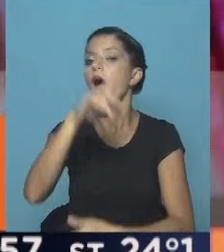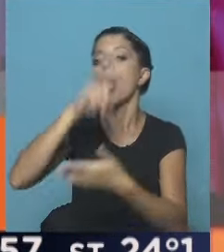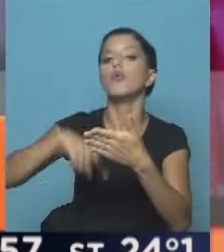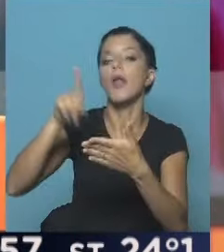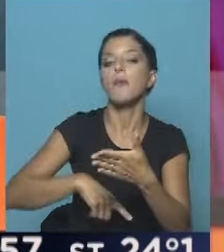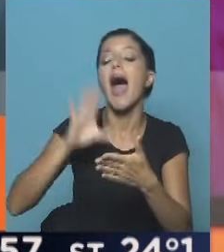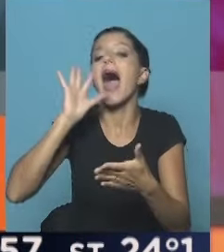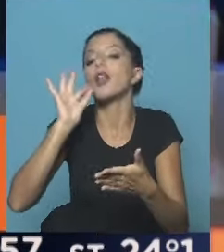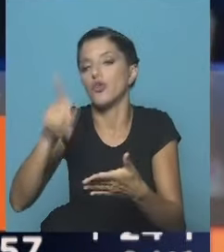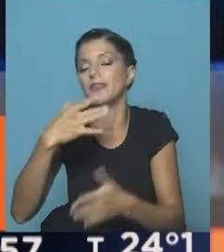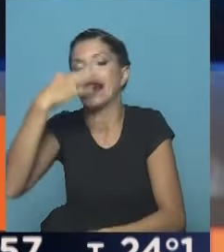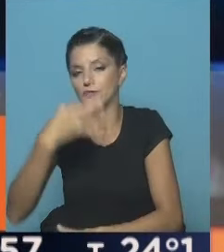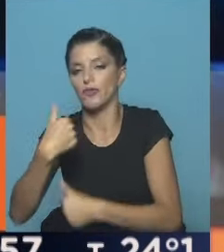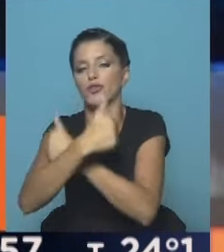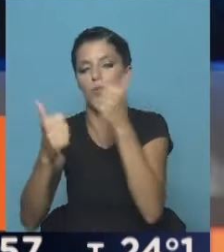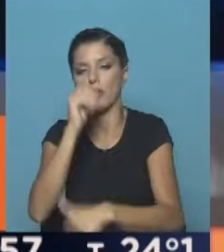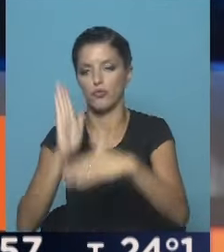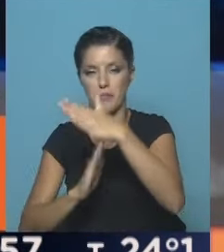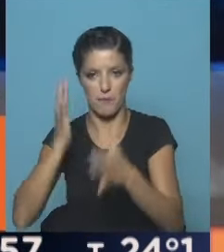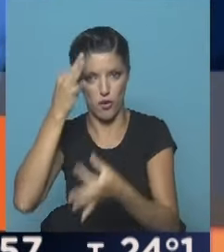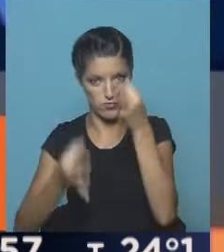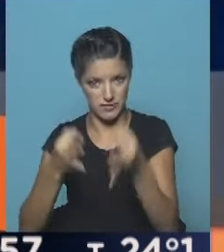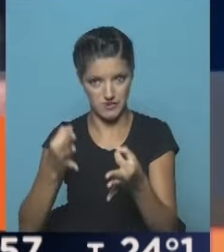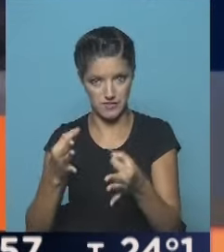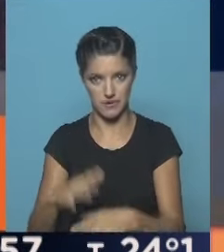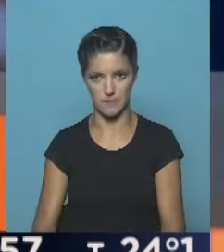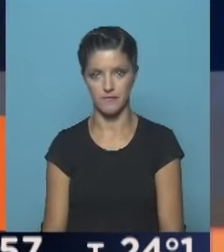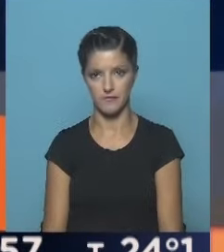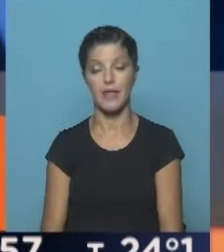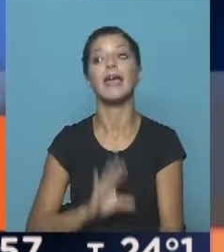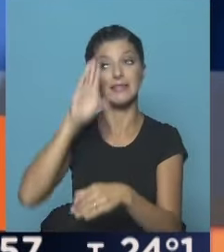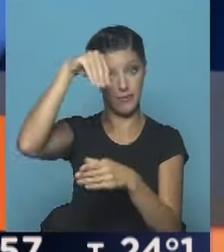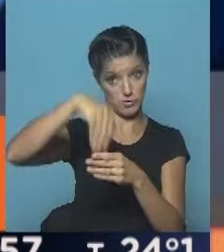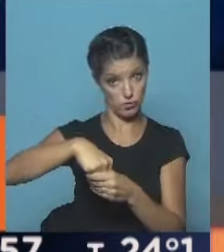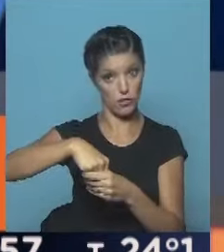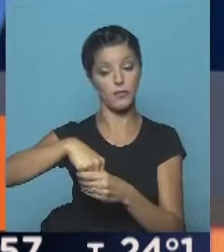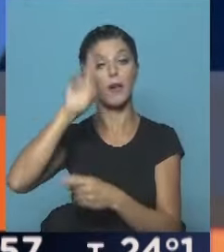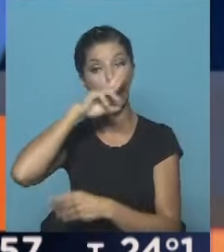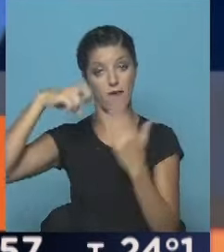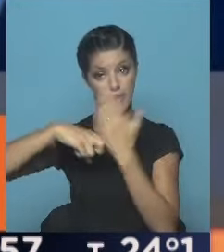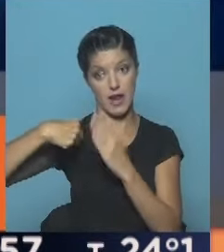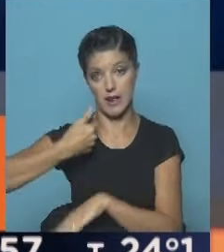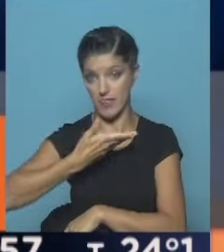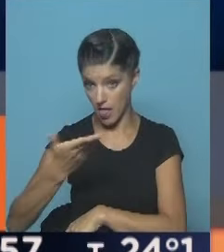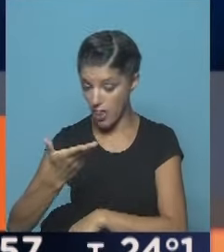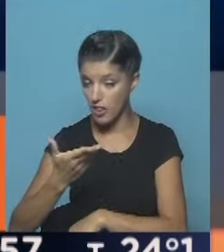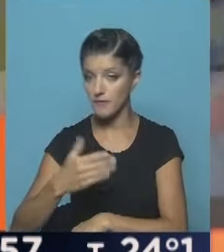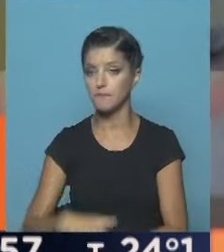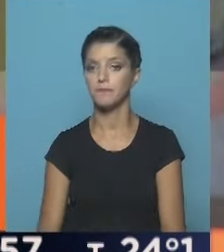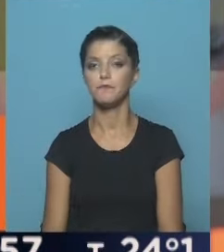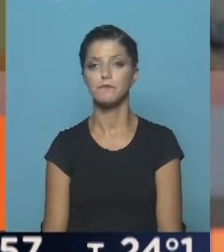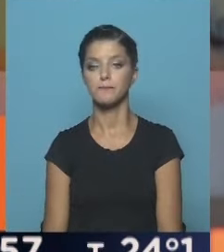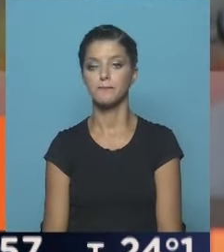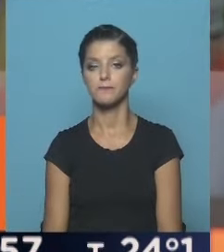de las sentencias del Tribunal Supremo de Justicia, con la intervención de la fiscal general, entre otras cosas. Pero, bueno, fue